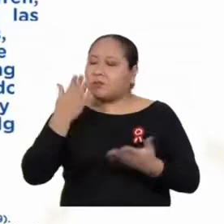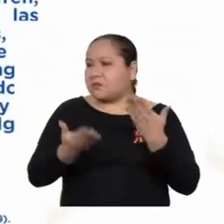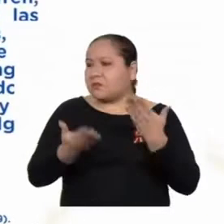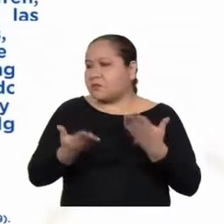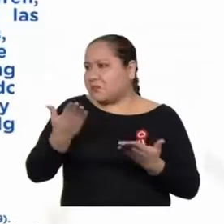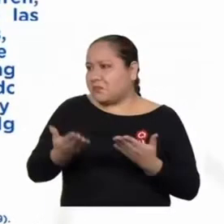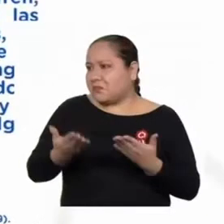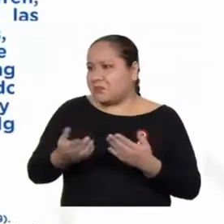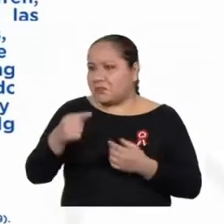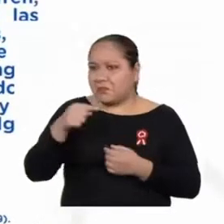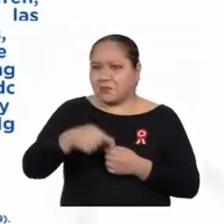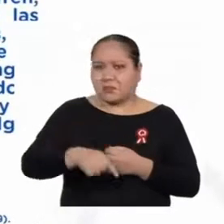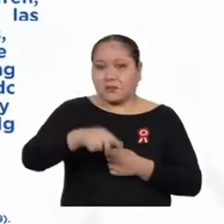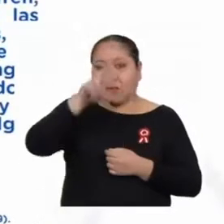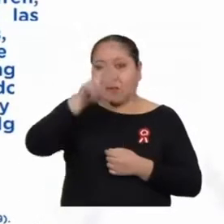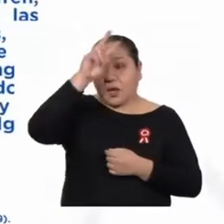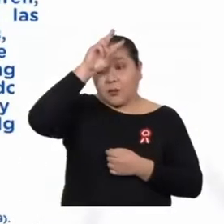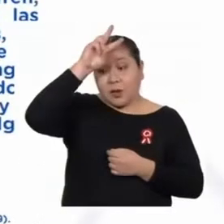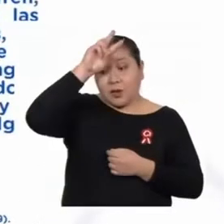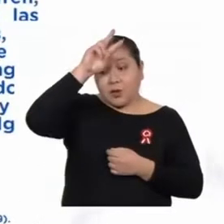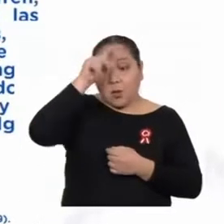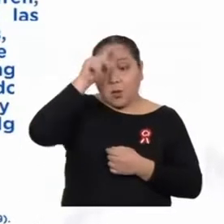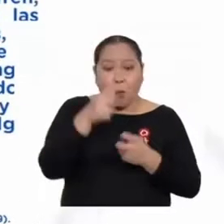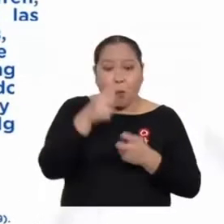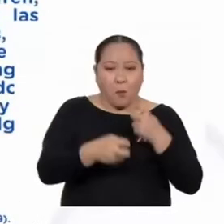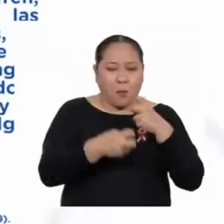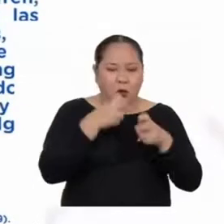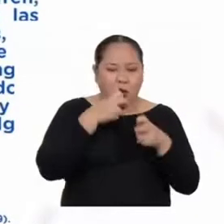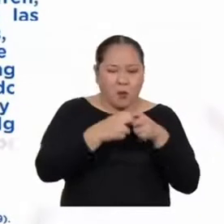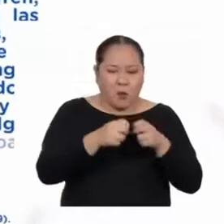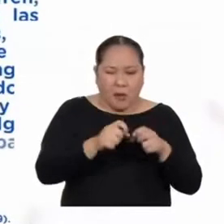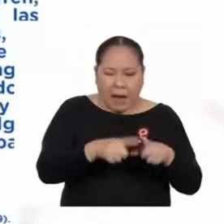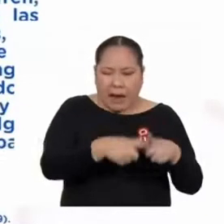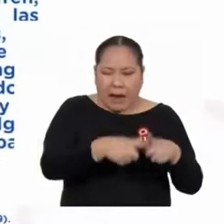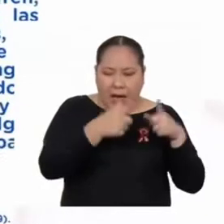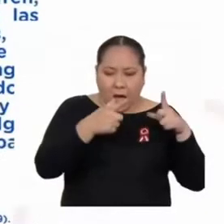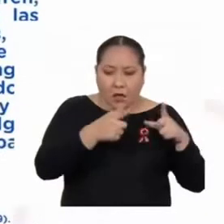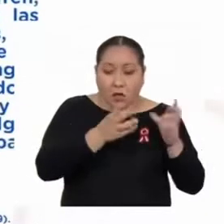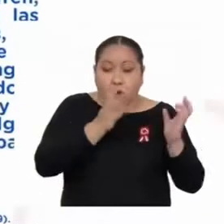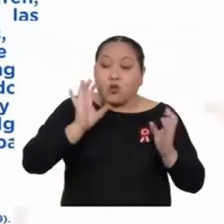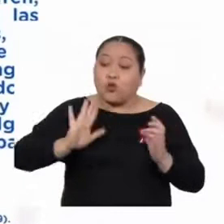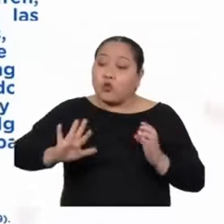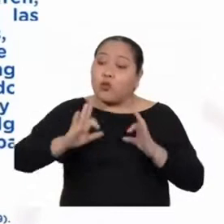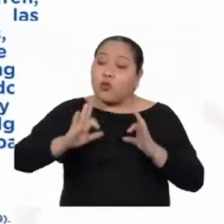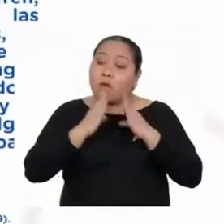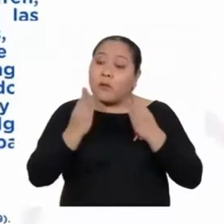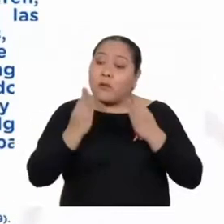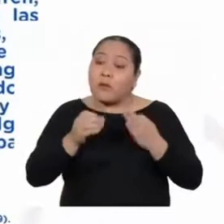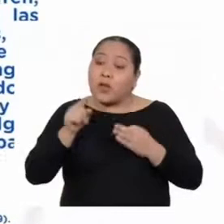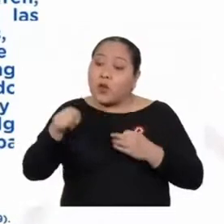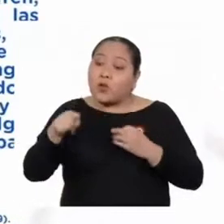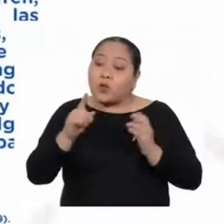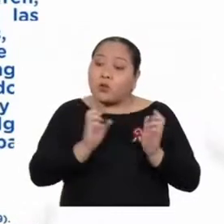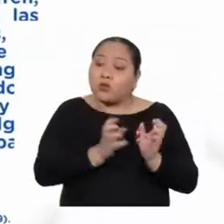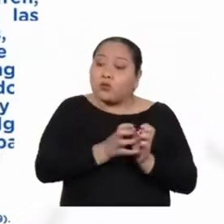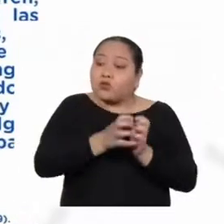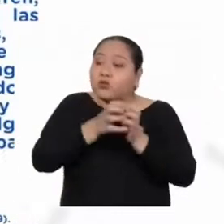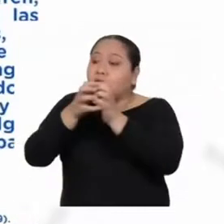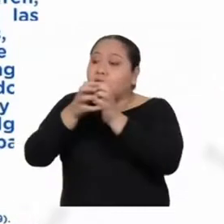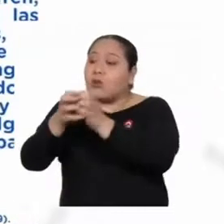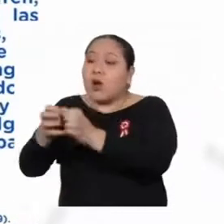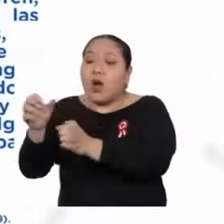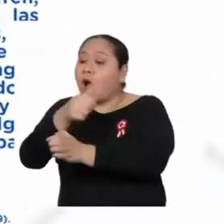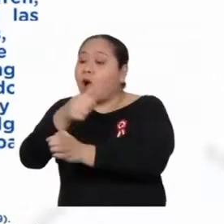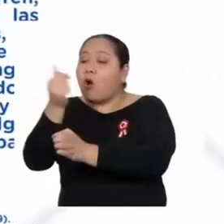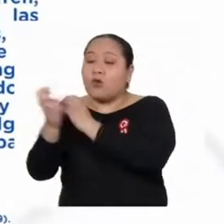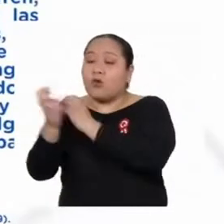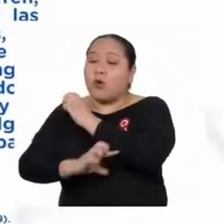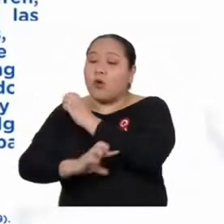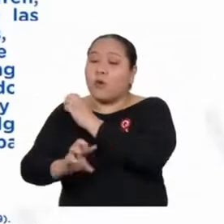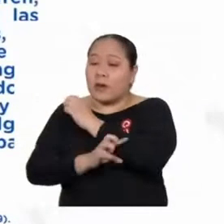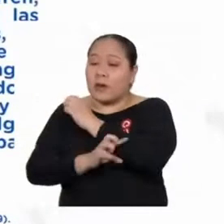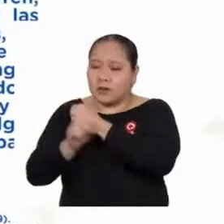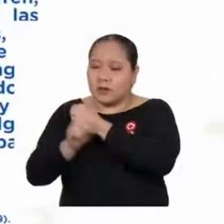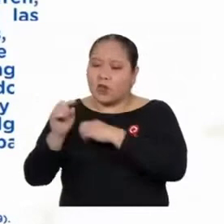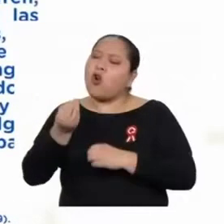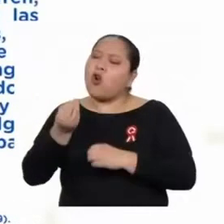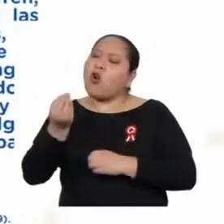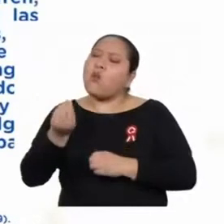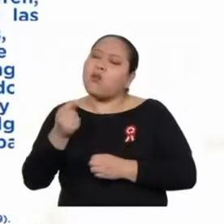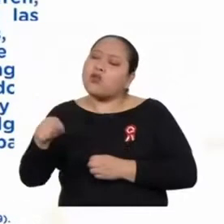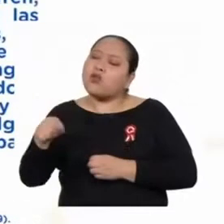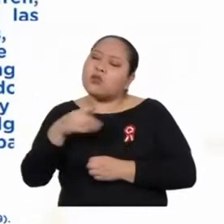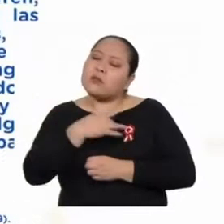problema en Perú y tuvieras que irte con tu familia a otro país, ¿Cómo te sentirías si te